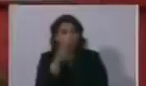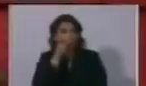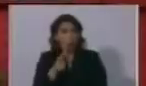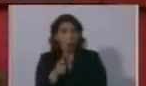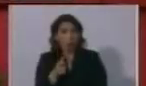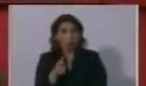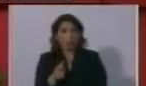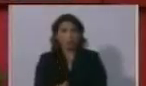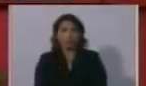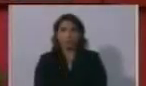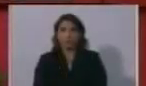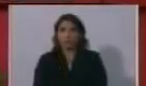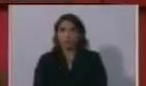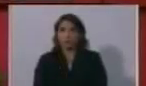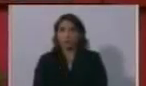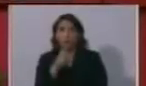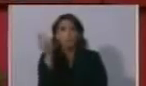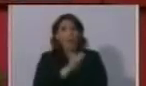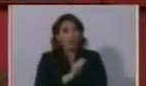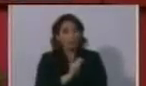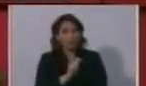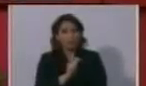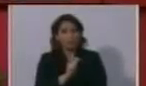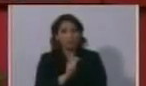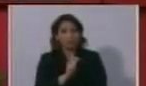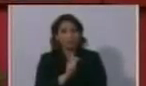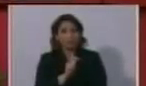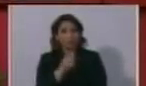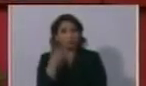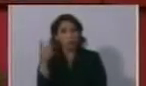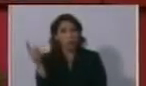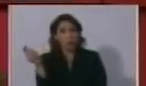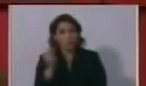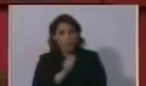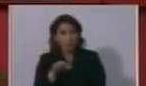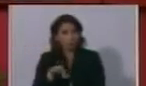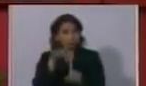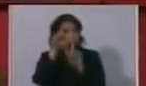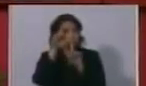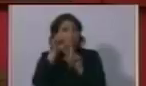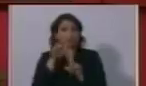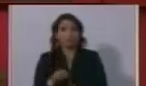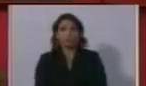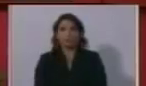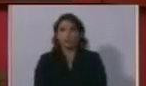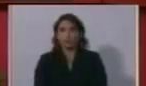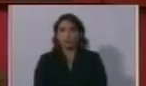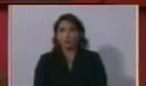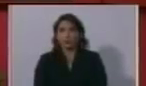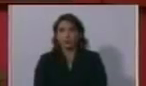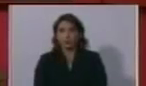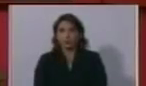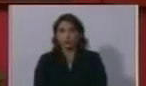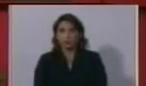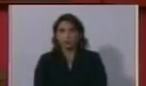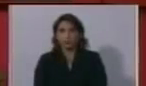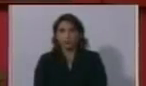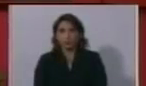apenas, un mes. Bueno, en mi condición actual